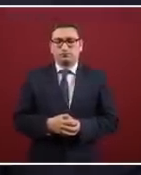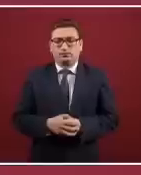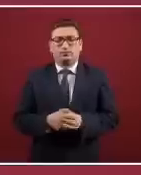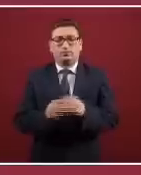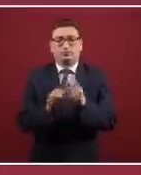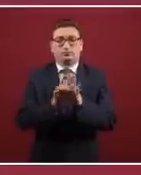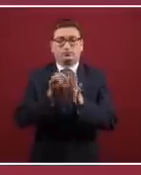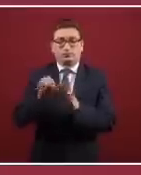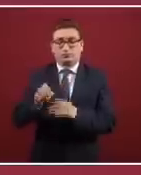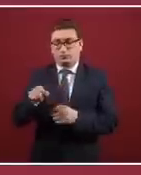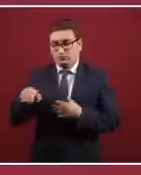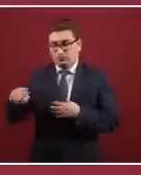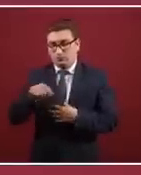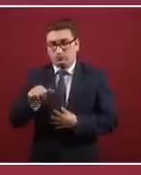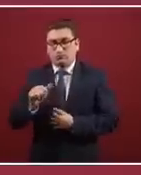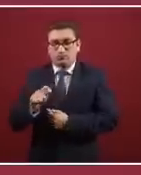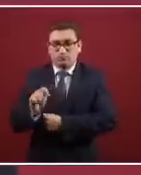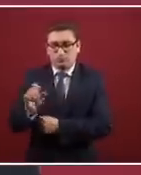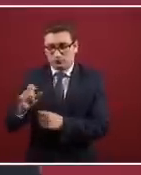funcionarios de Hacienda,